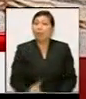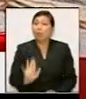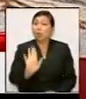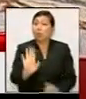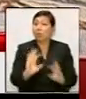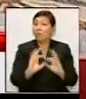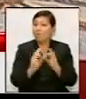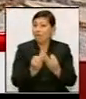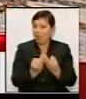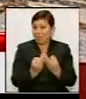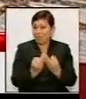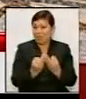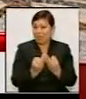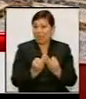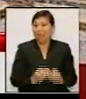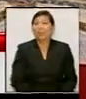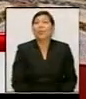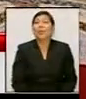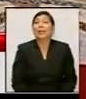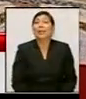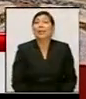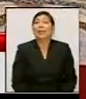familia de don Juan Inchaustegui,